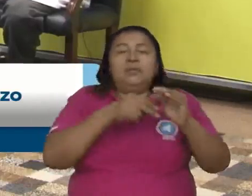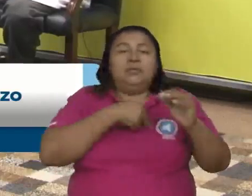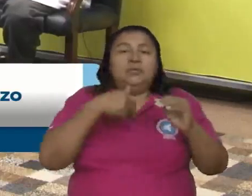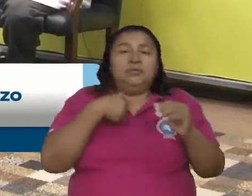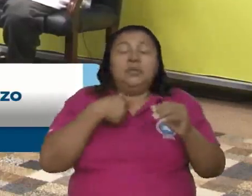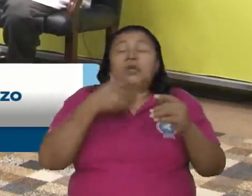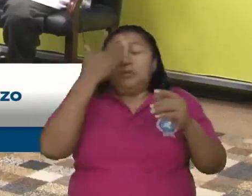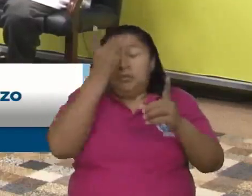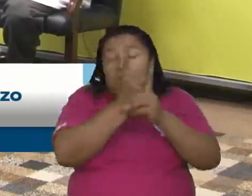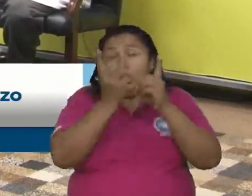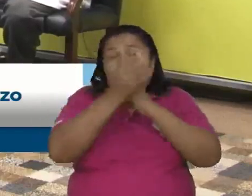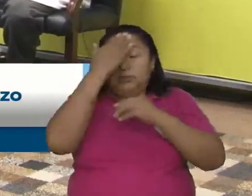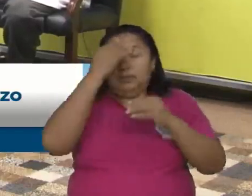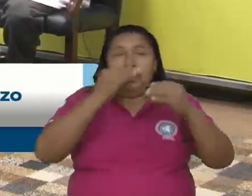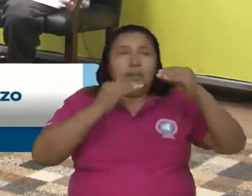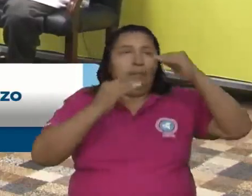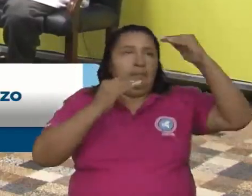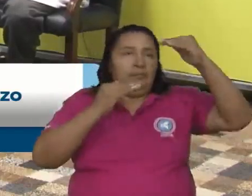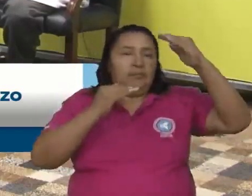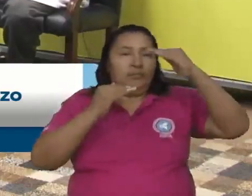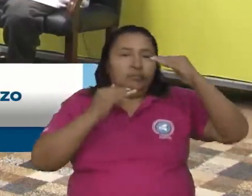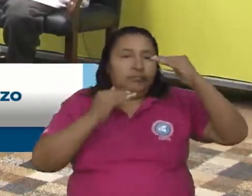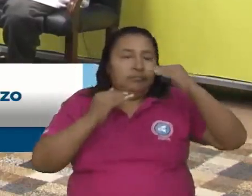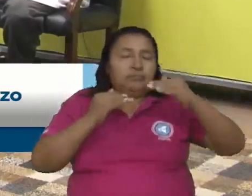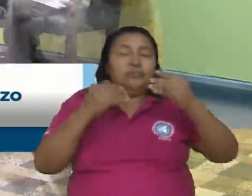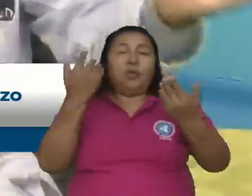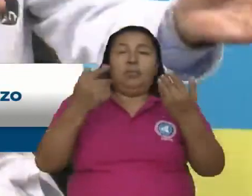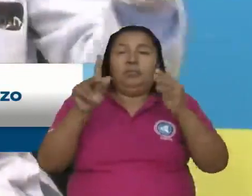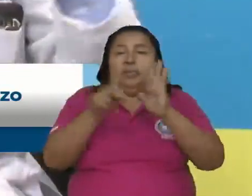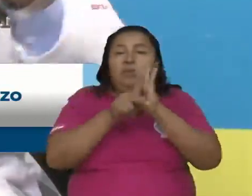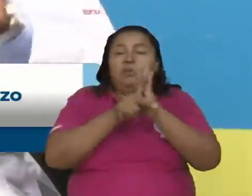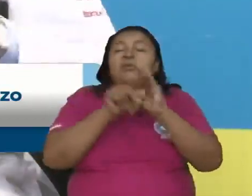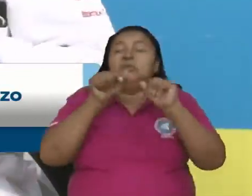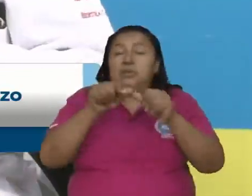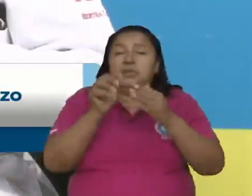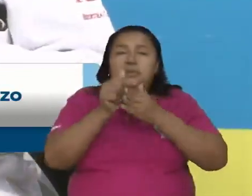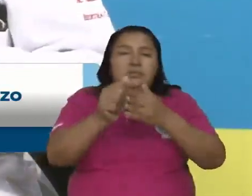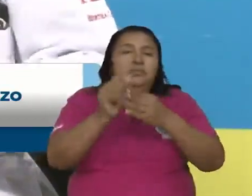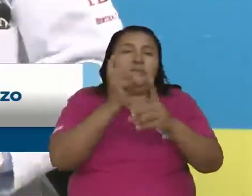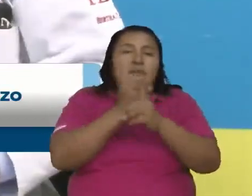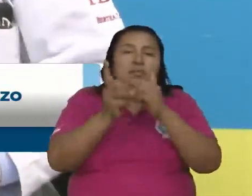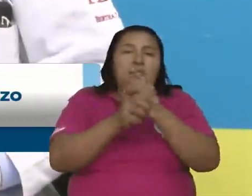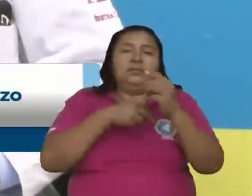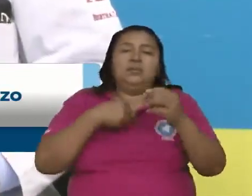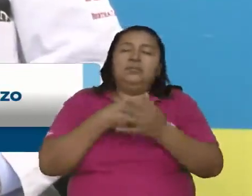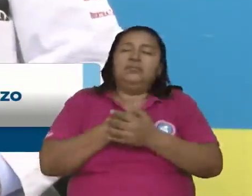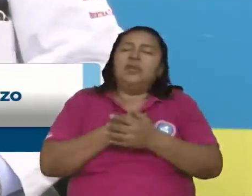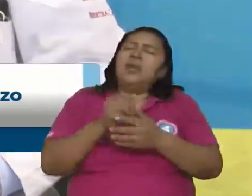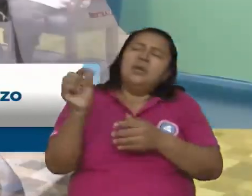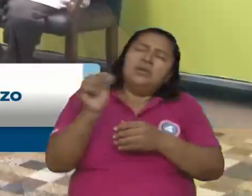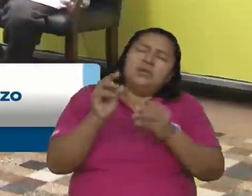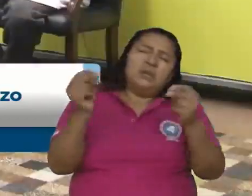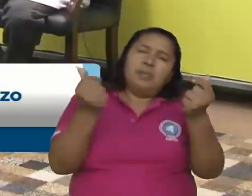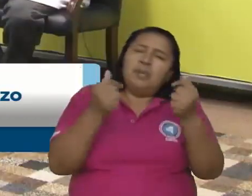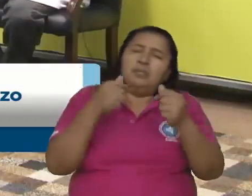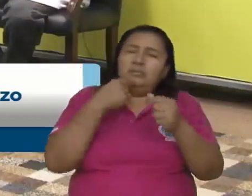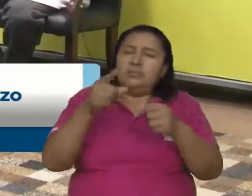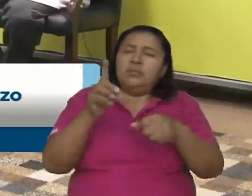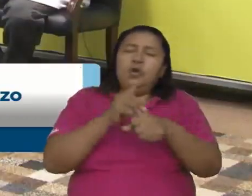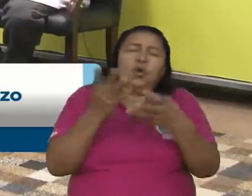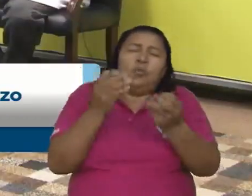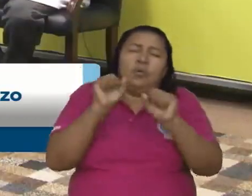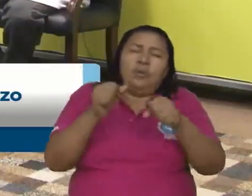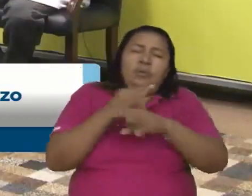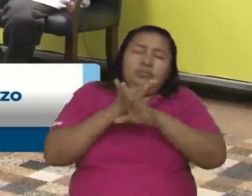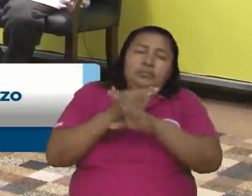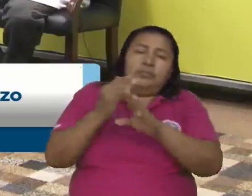que saber si es bajo, alto o no tiene riesgo. Y así voy a dirigir mi profilaxis. Rápidamente, ¿cómo se puede prevenir,